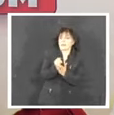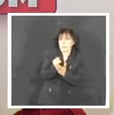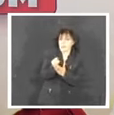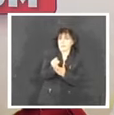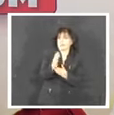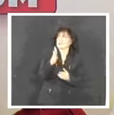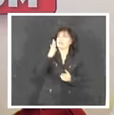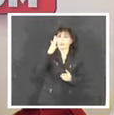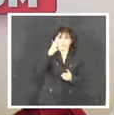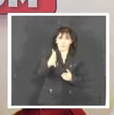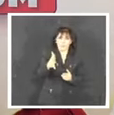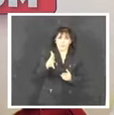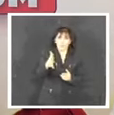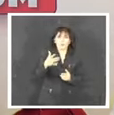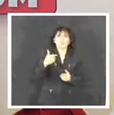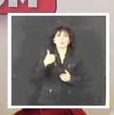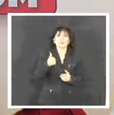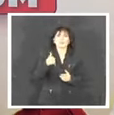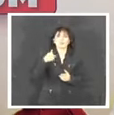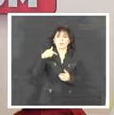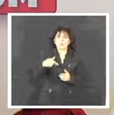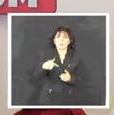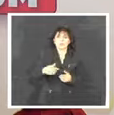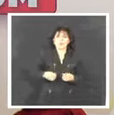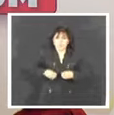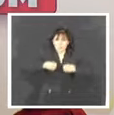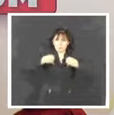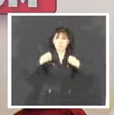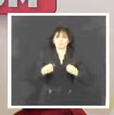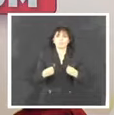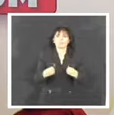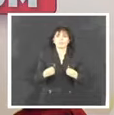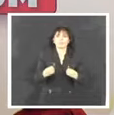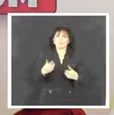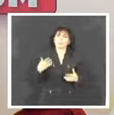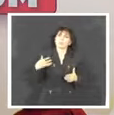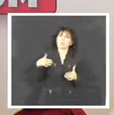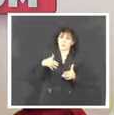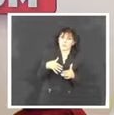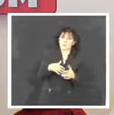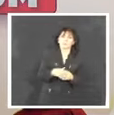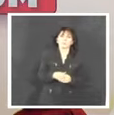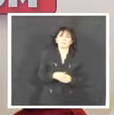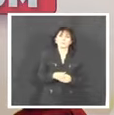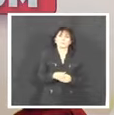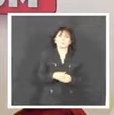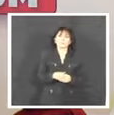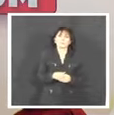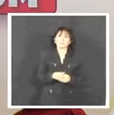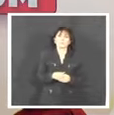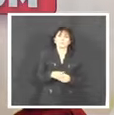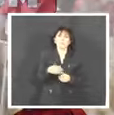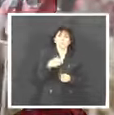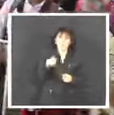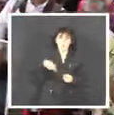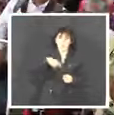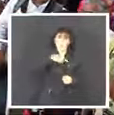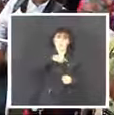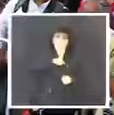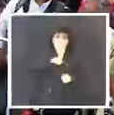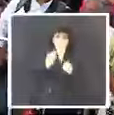plaza con ustedes en el Estado de México, a decirles que vamos a ganar